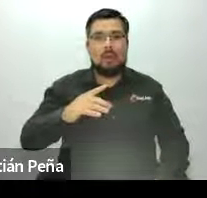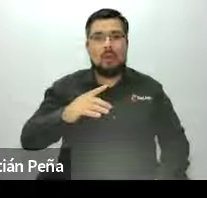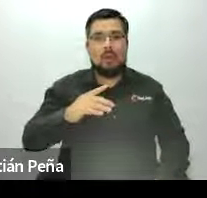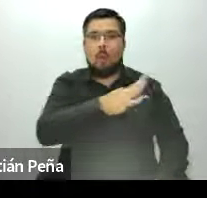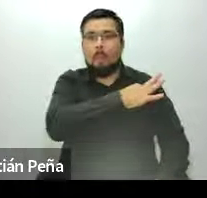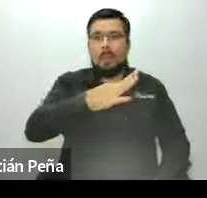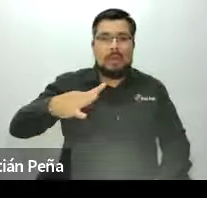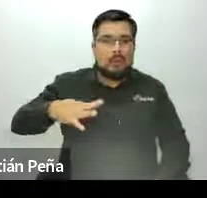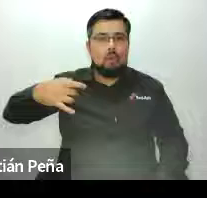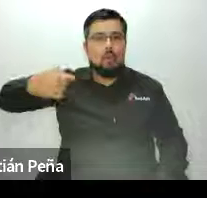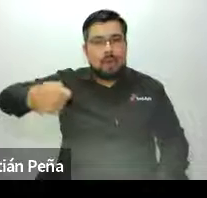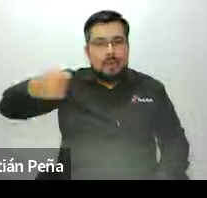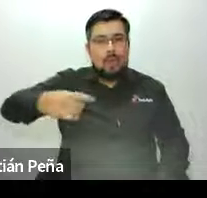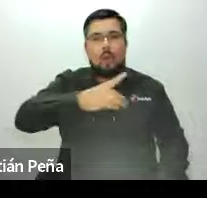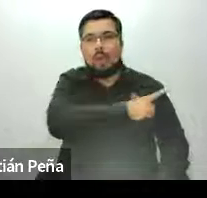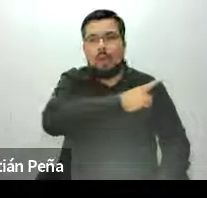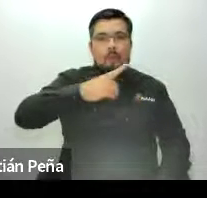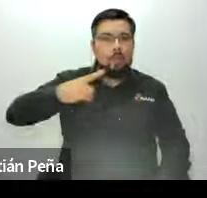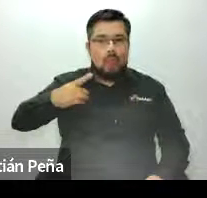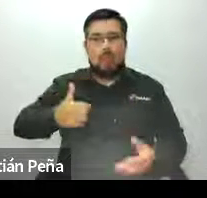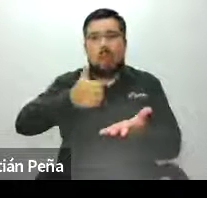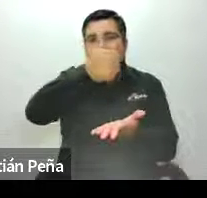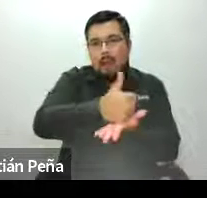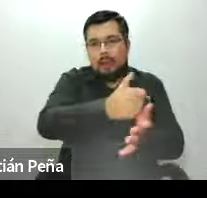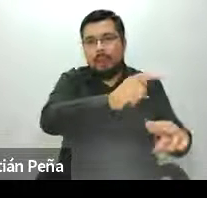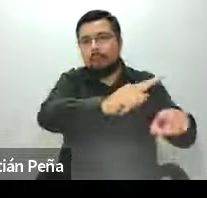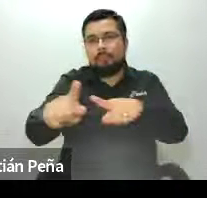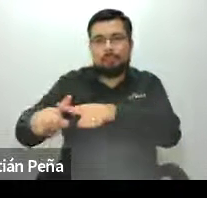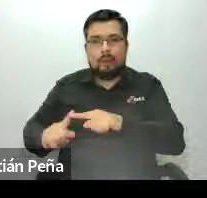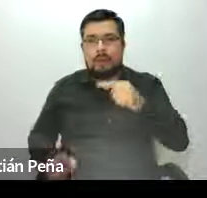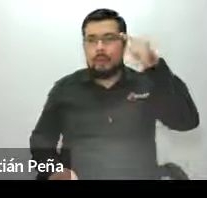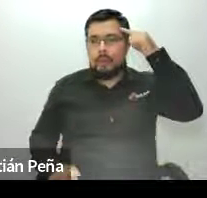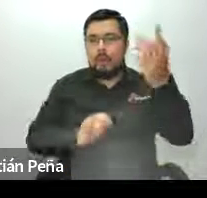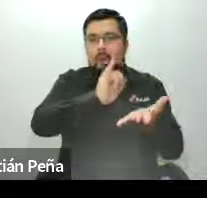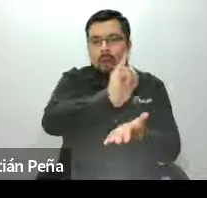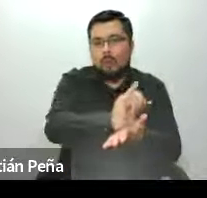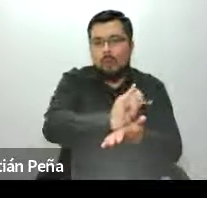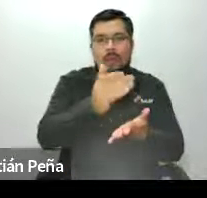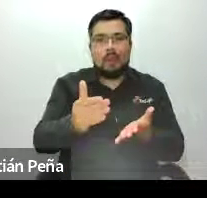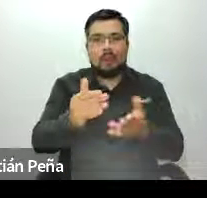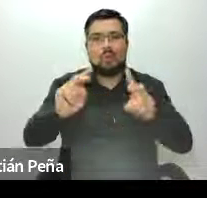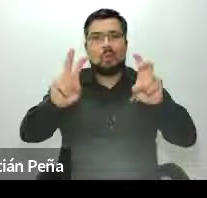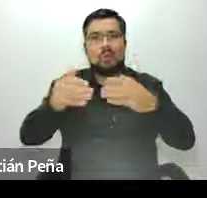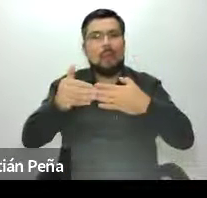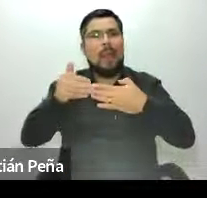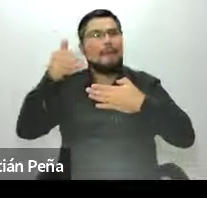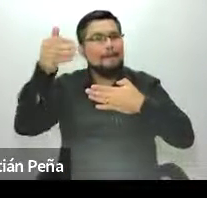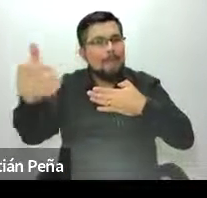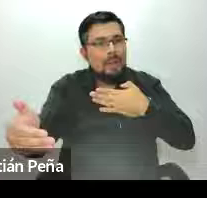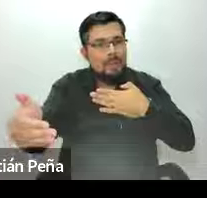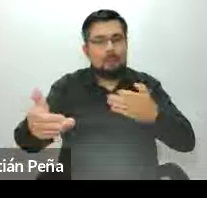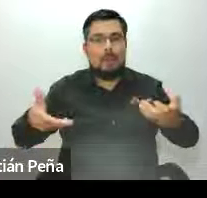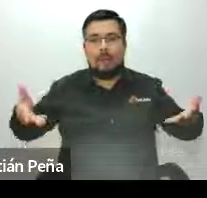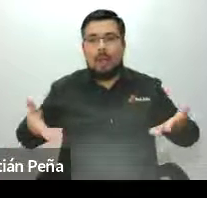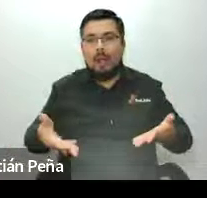cierto?, por distintos estudiantes, más allá de las necesidades, ¿no es cierto?, son temáticas que son contingentes, que están